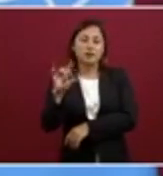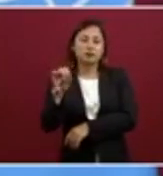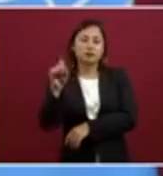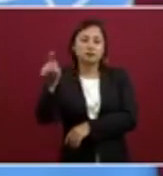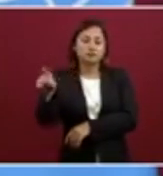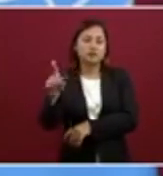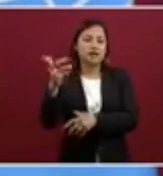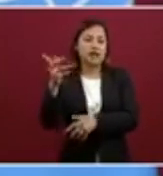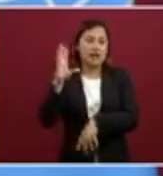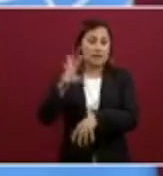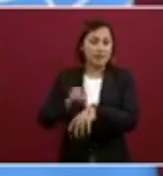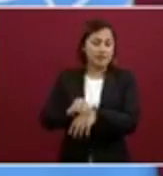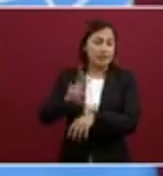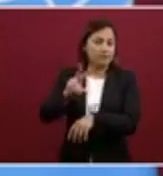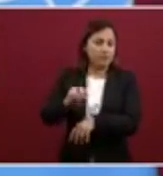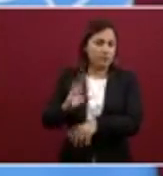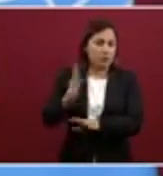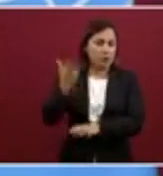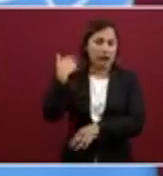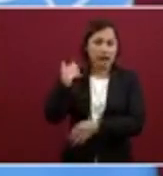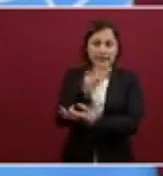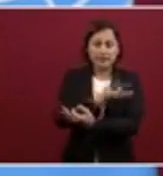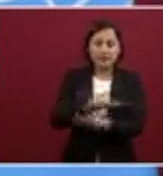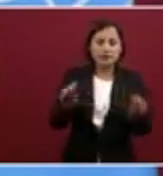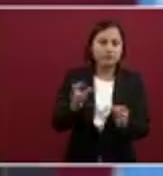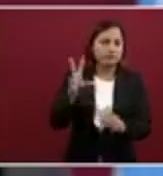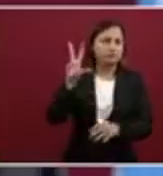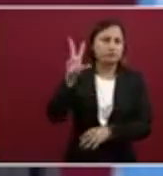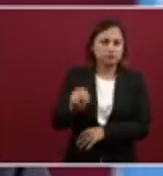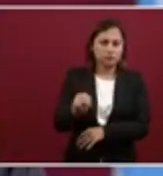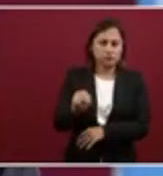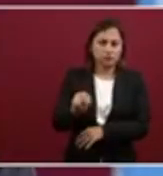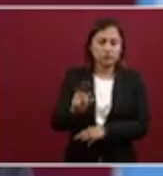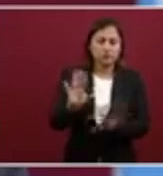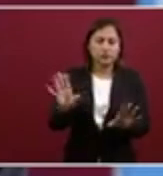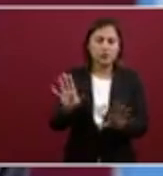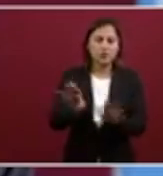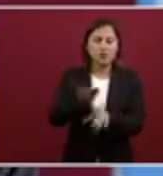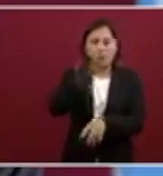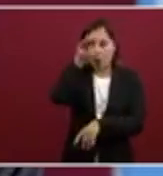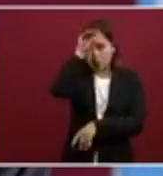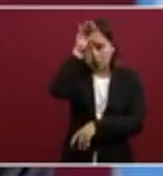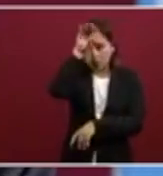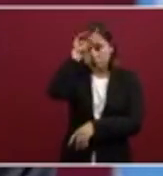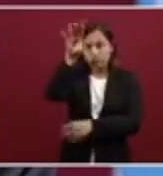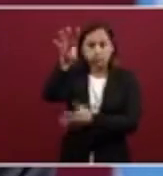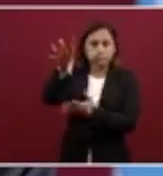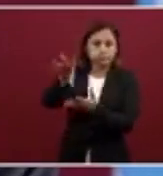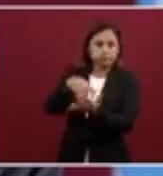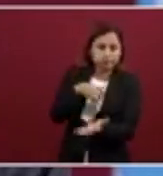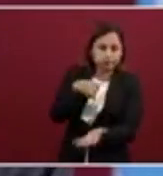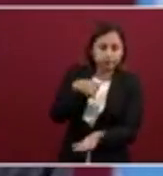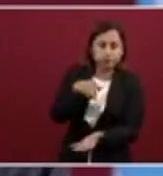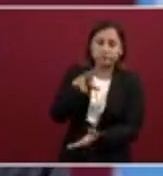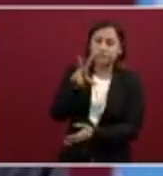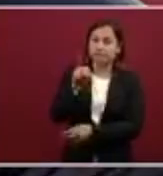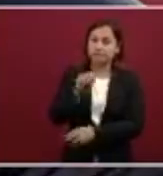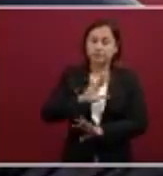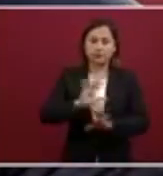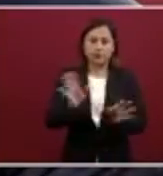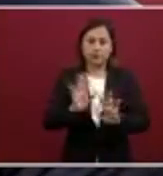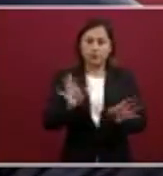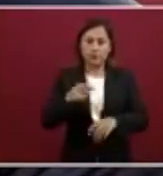anunciamos, el que se lleve a cabo esta explotación minera. Y